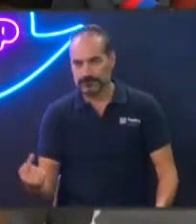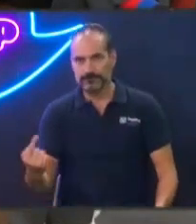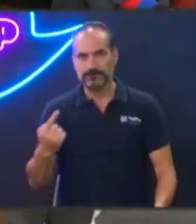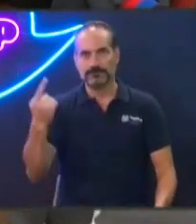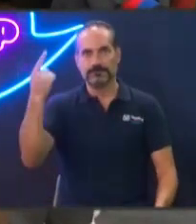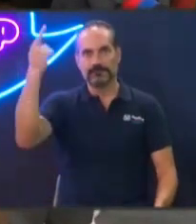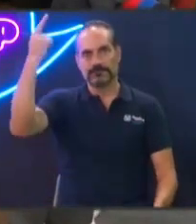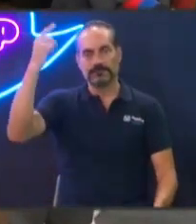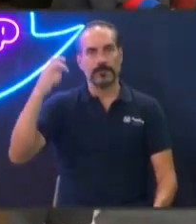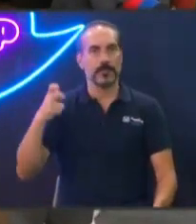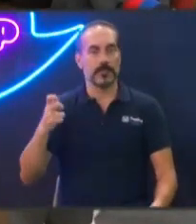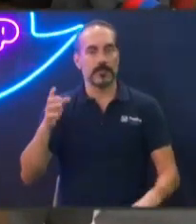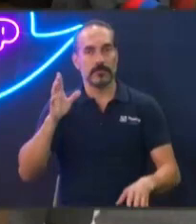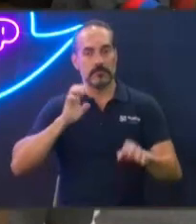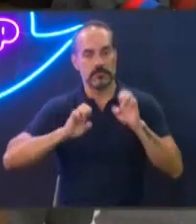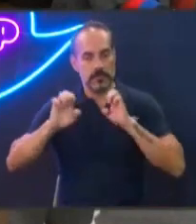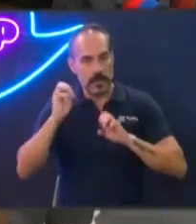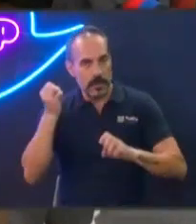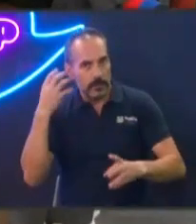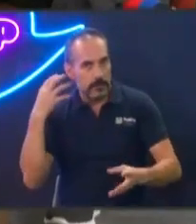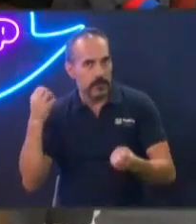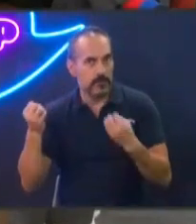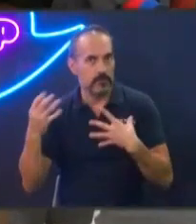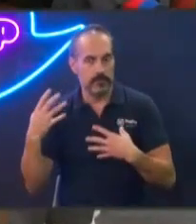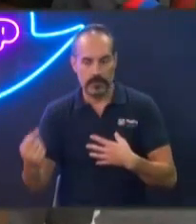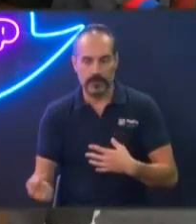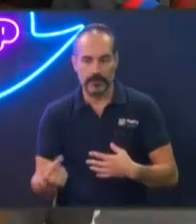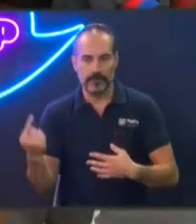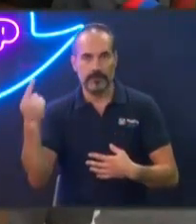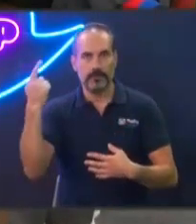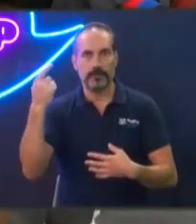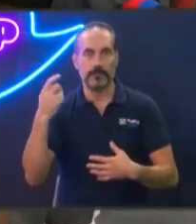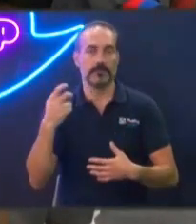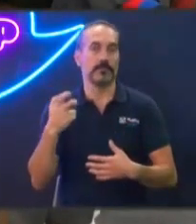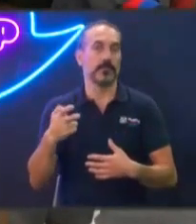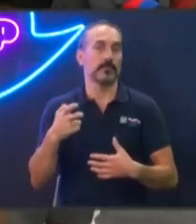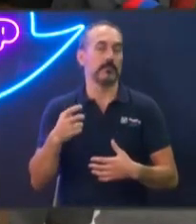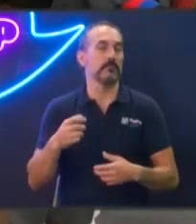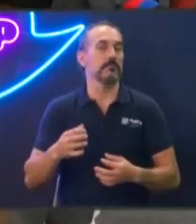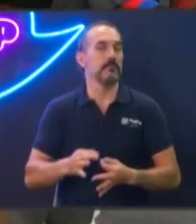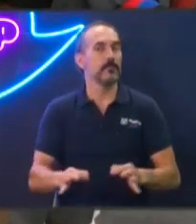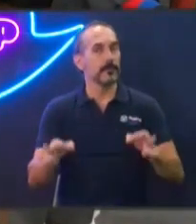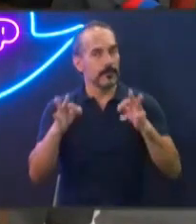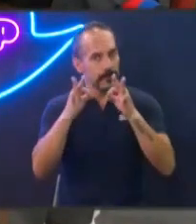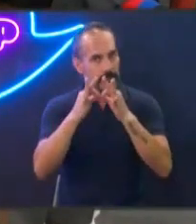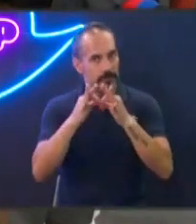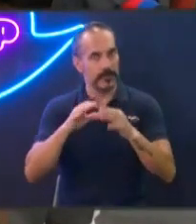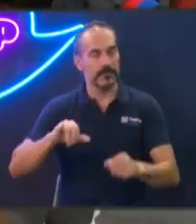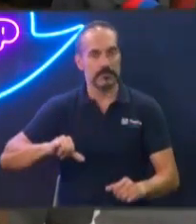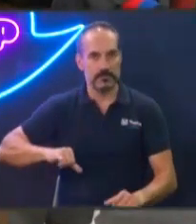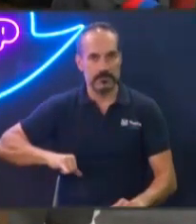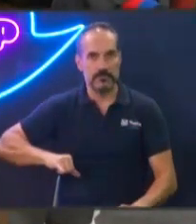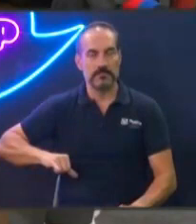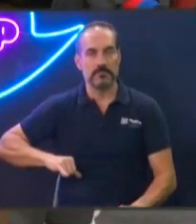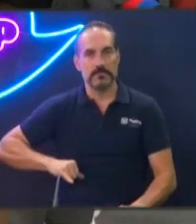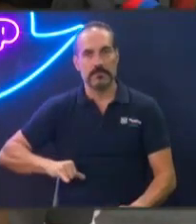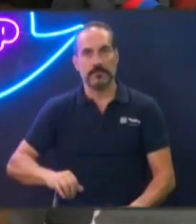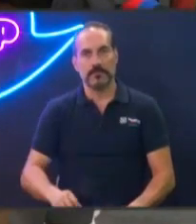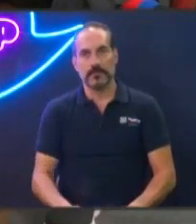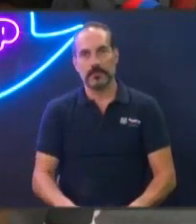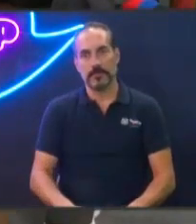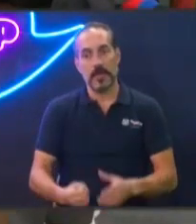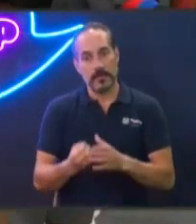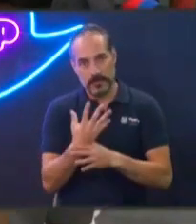interactuar en todos los niveles educativos Pues creo que lo hace muy muy importante muy interesante innovador